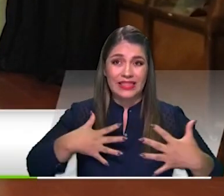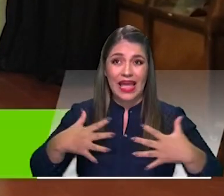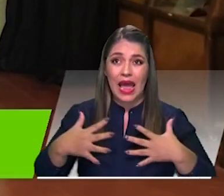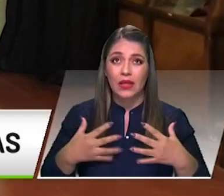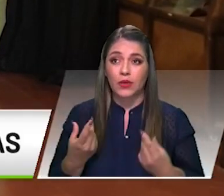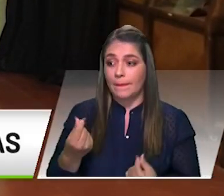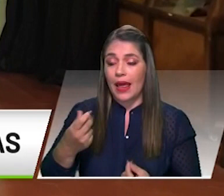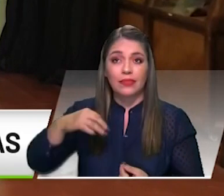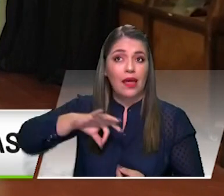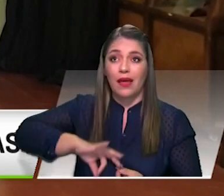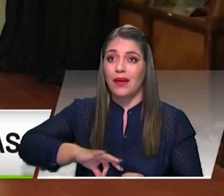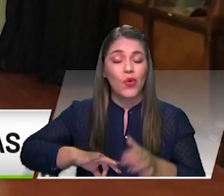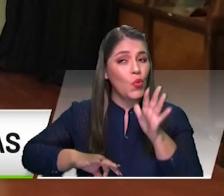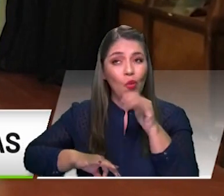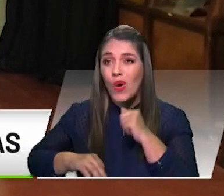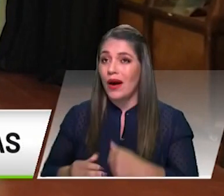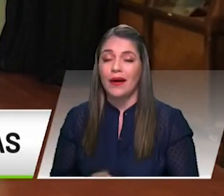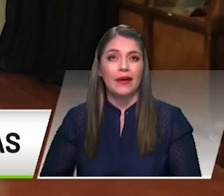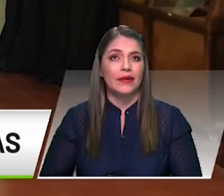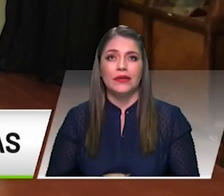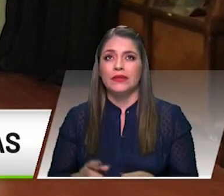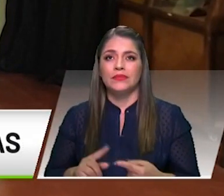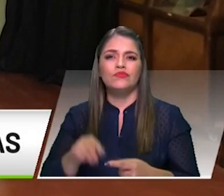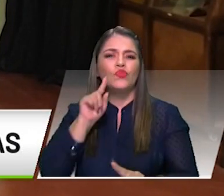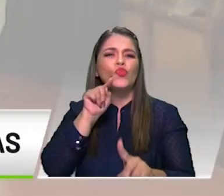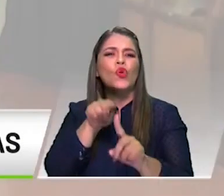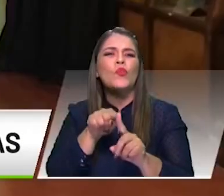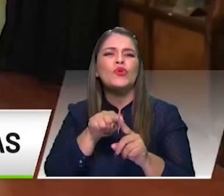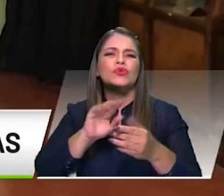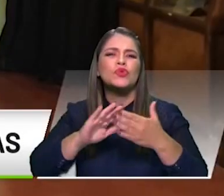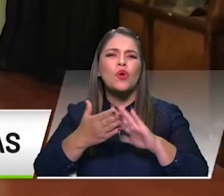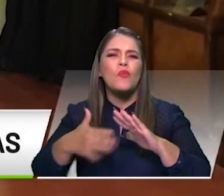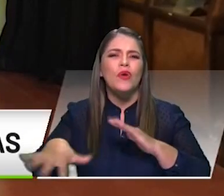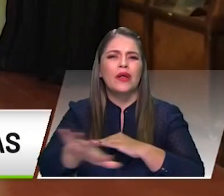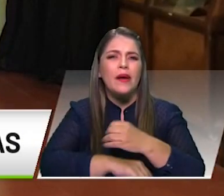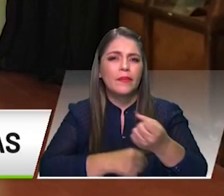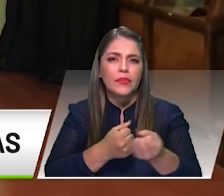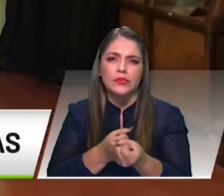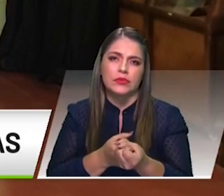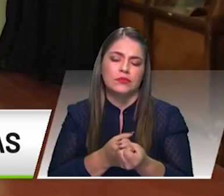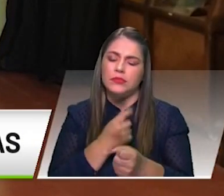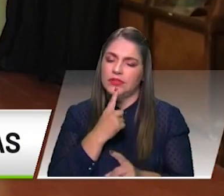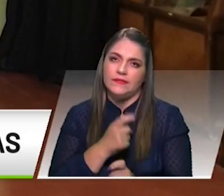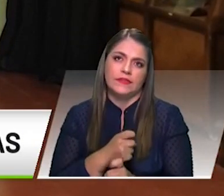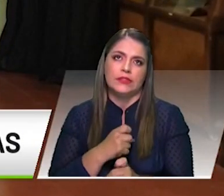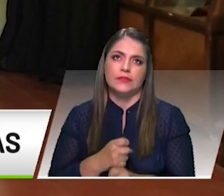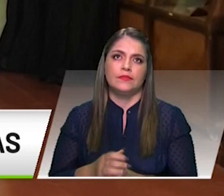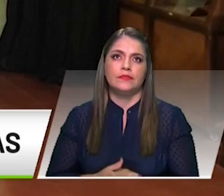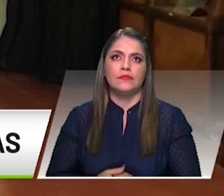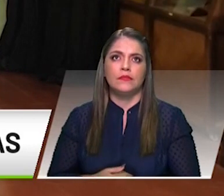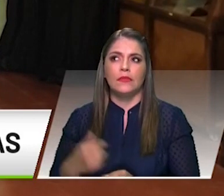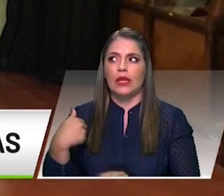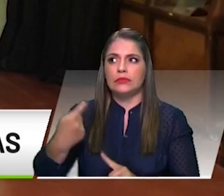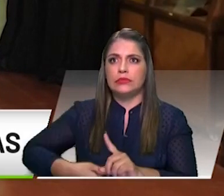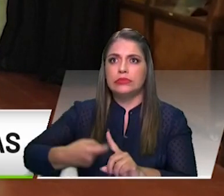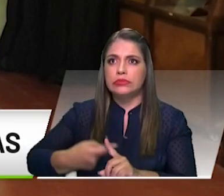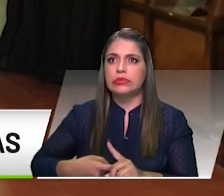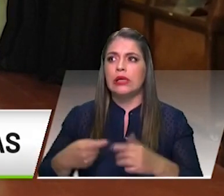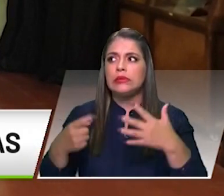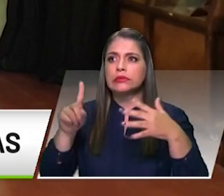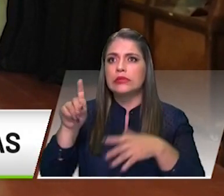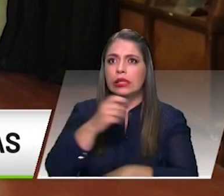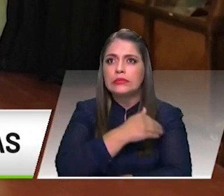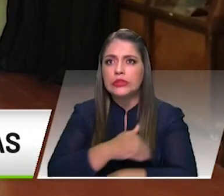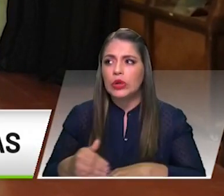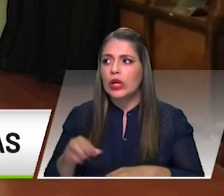ánimo de lucro, que tiene un fin más comunitario, es muy complicado pensar en un arriendo de 6 o 8 millones de